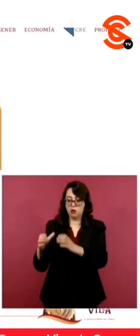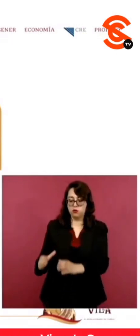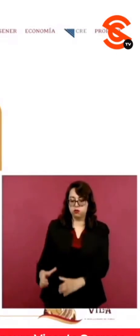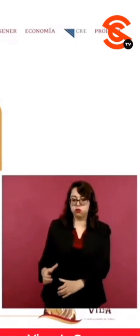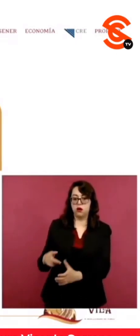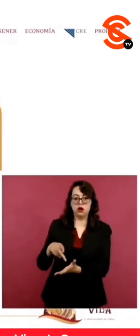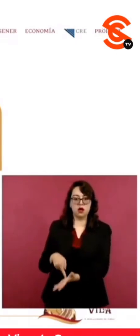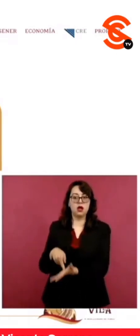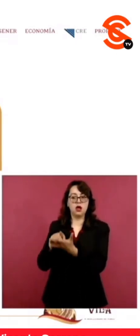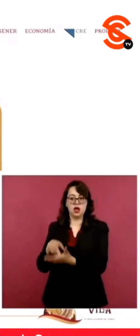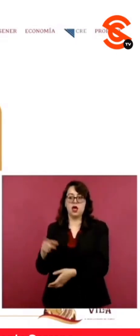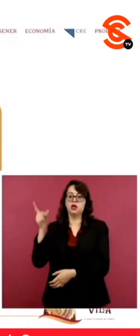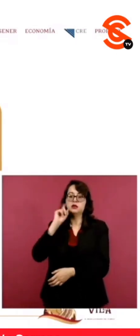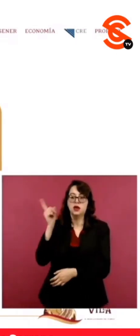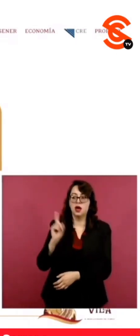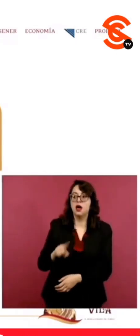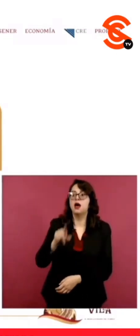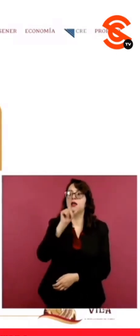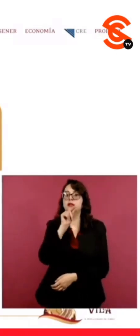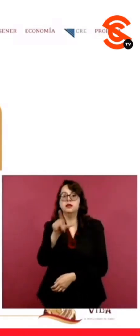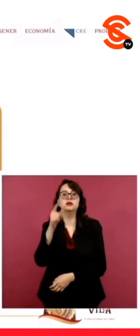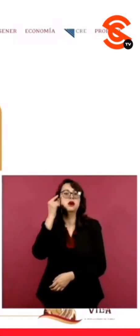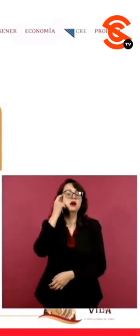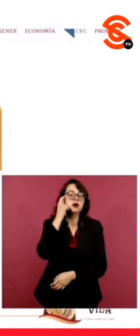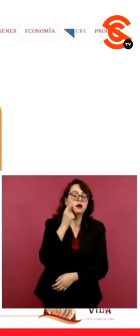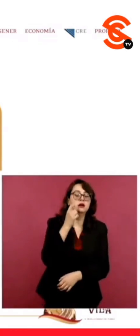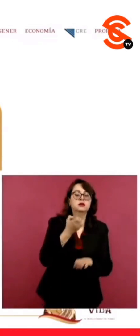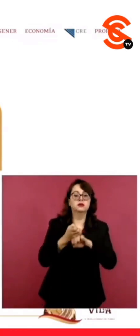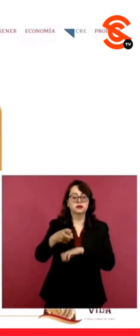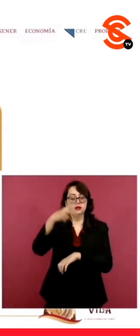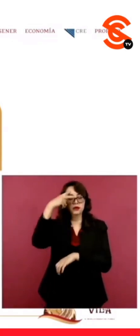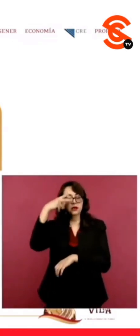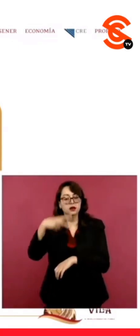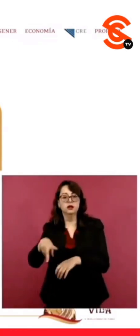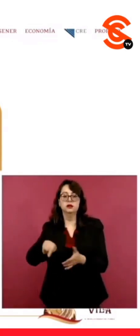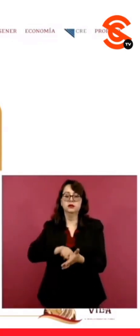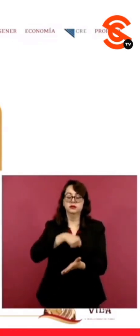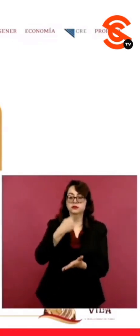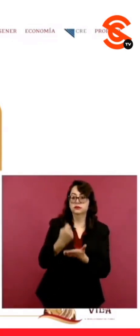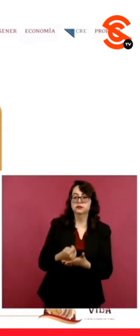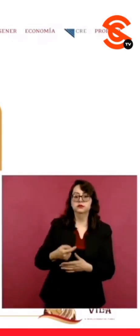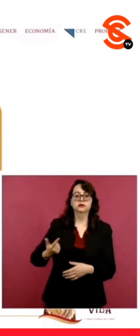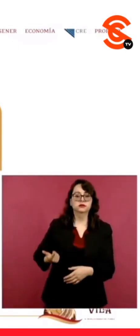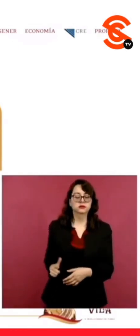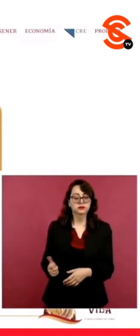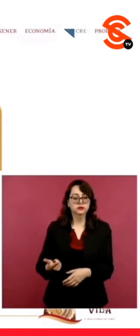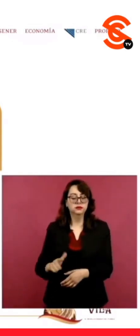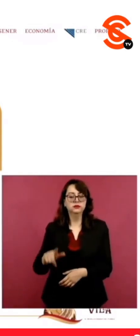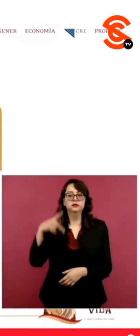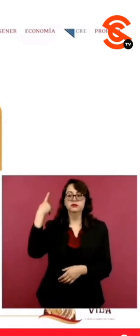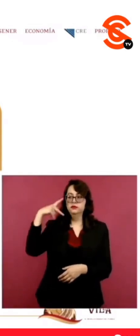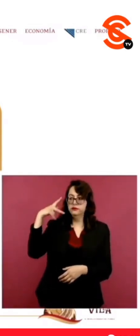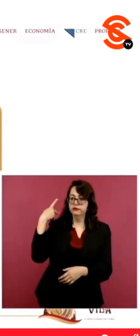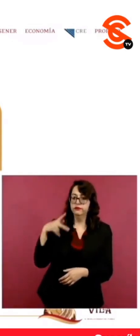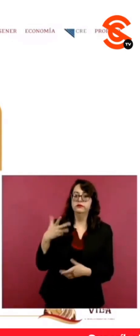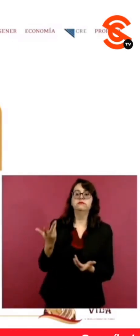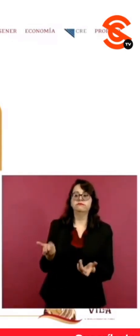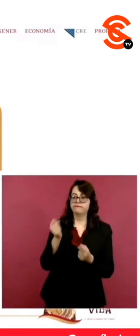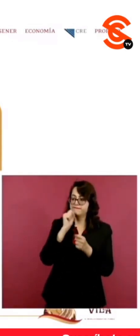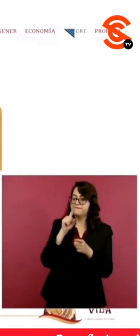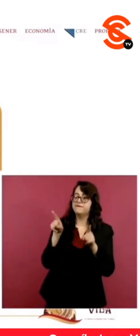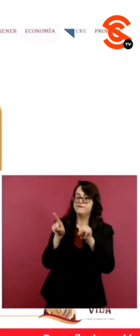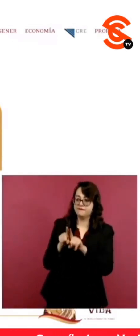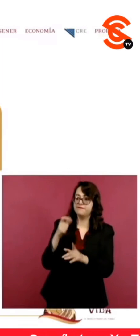consumidores en Zacatecas, en Jalisco, en Guerrero, en el Estado de México, en Tamaulipas, en Guanajuato y en Puebla, que dan por abajo